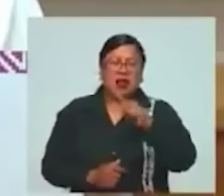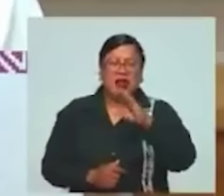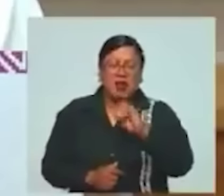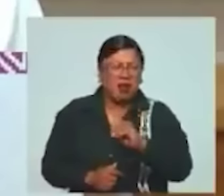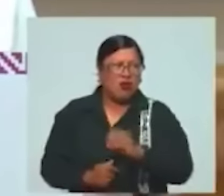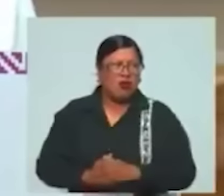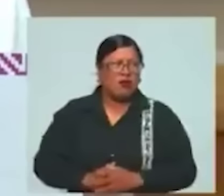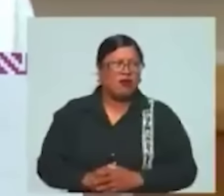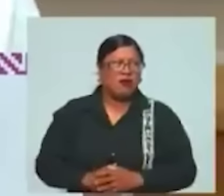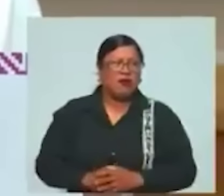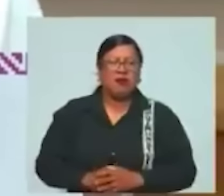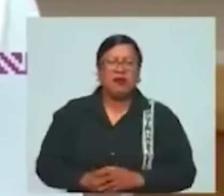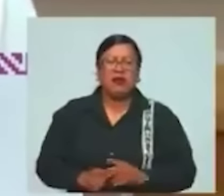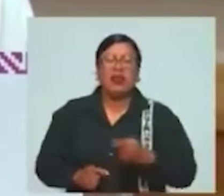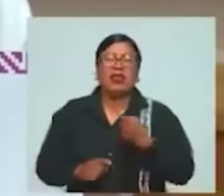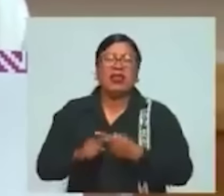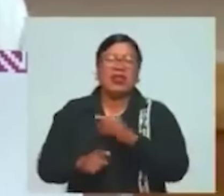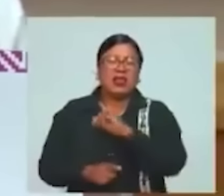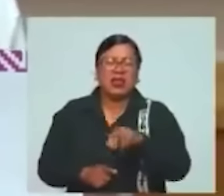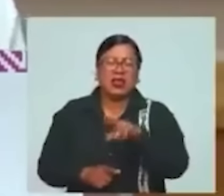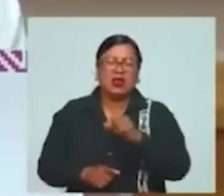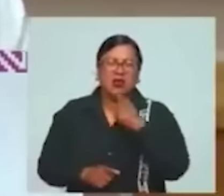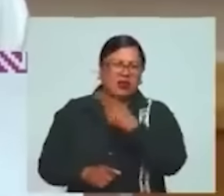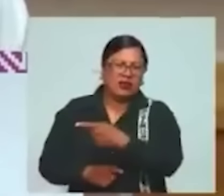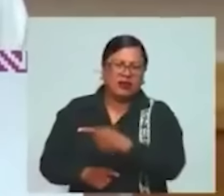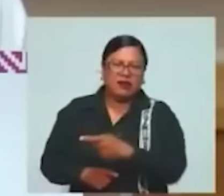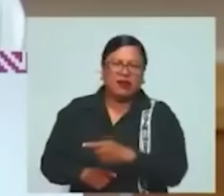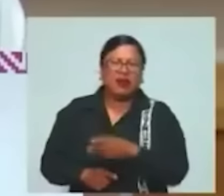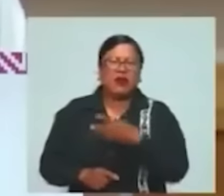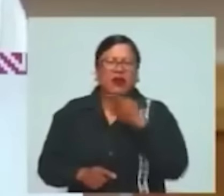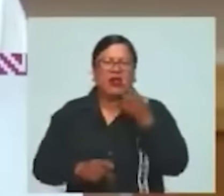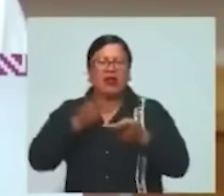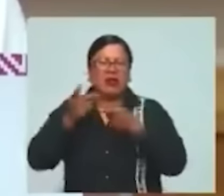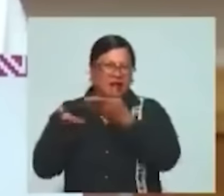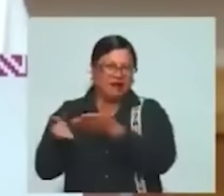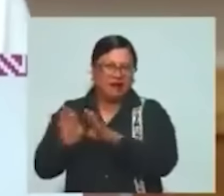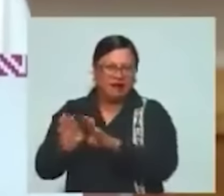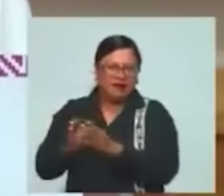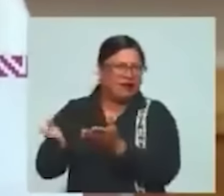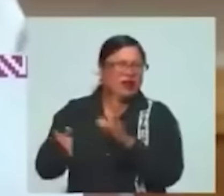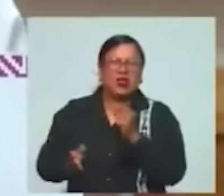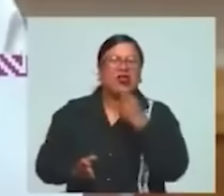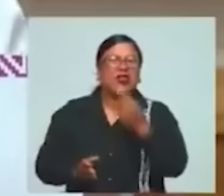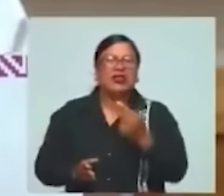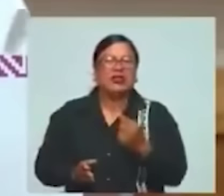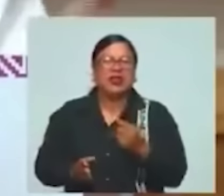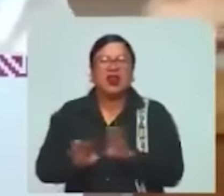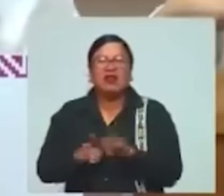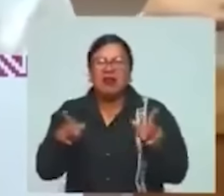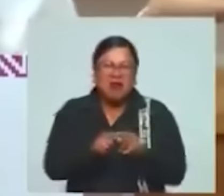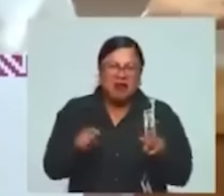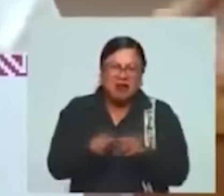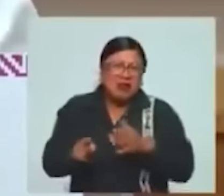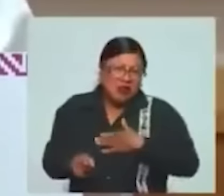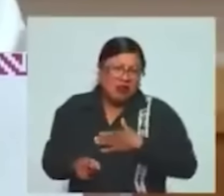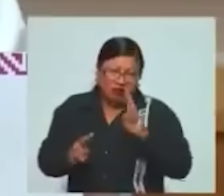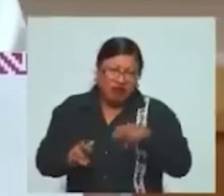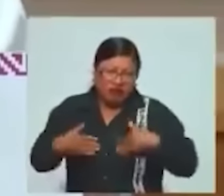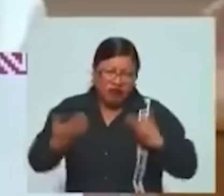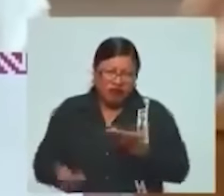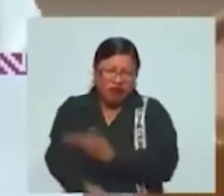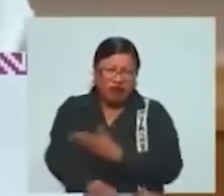Marcos, Jesús es muy diplomático, no le gusta decir las cosas, pero yo sí tengo que